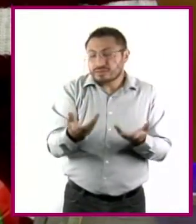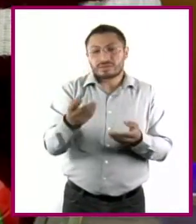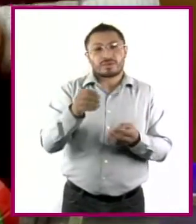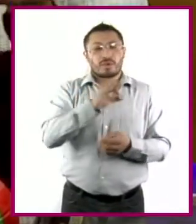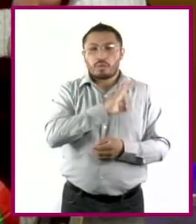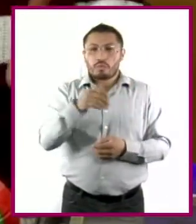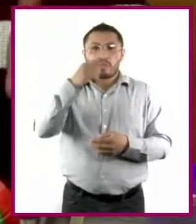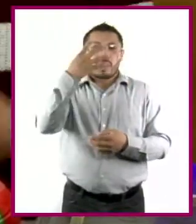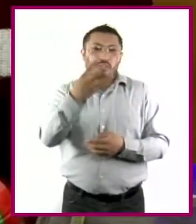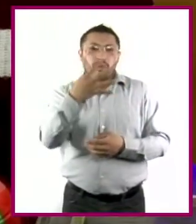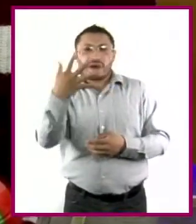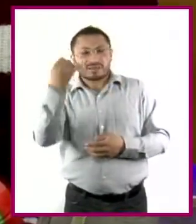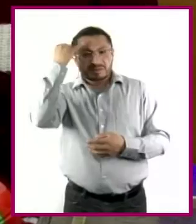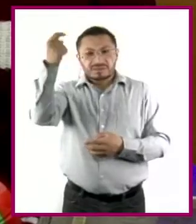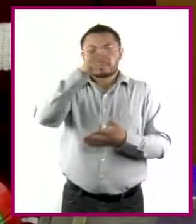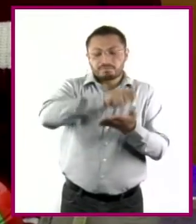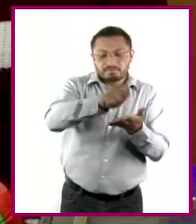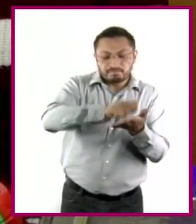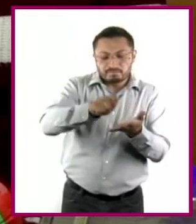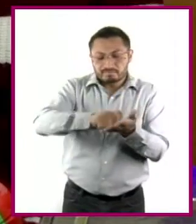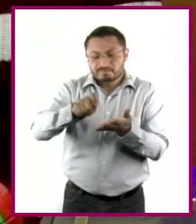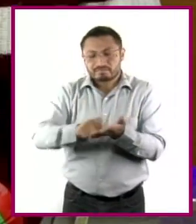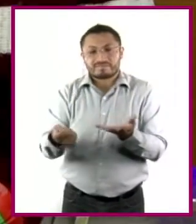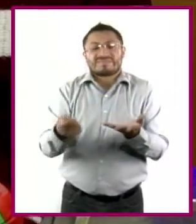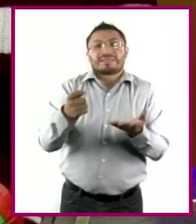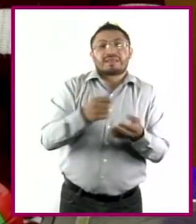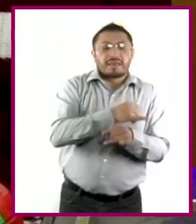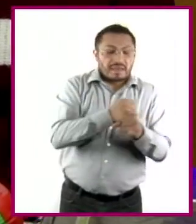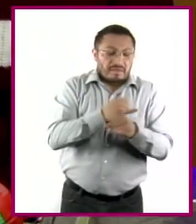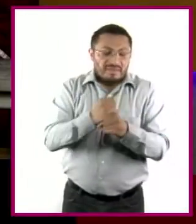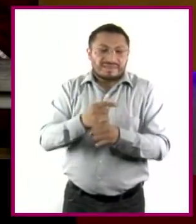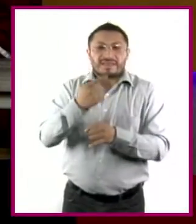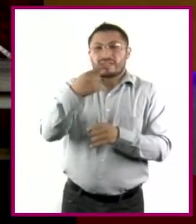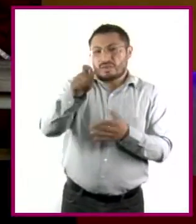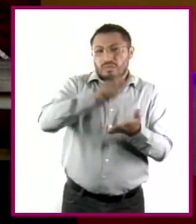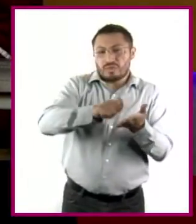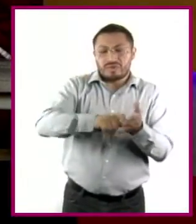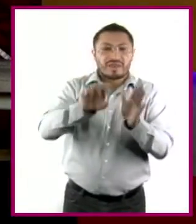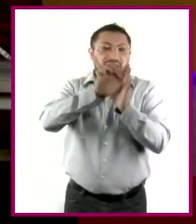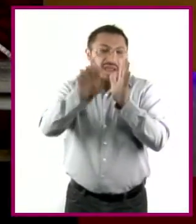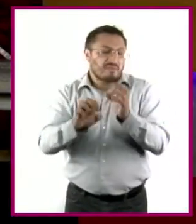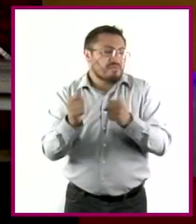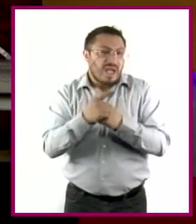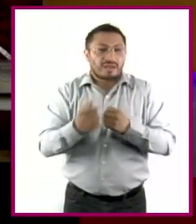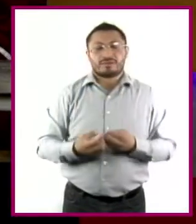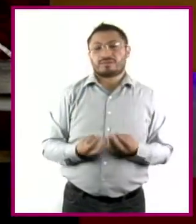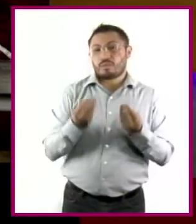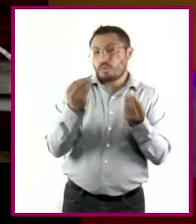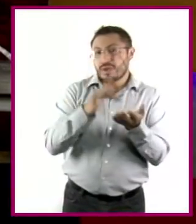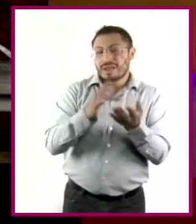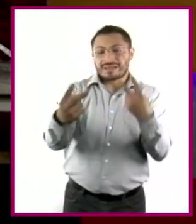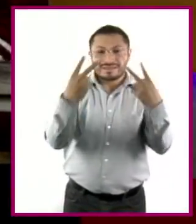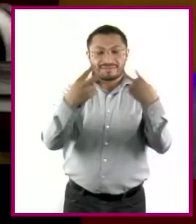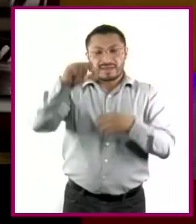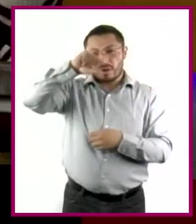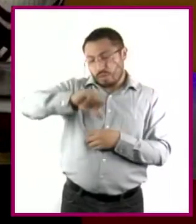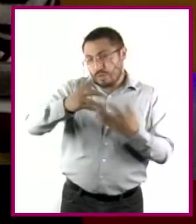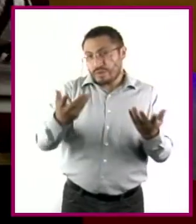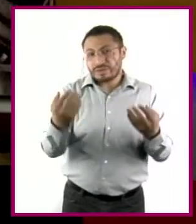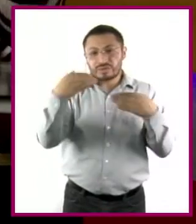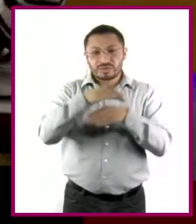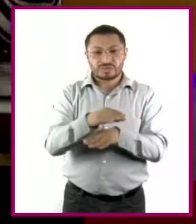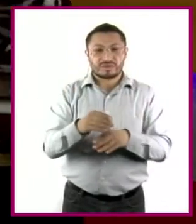5 ideas. Que puedan desarrollar y apoyar con algún texto o ejemplo. Muchas gracias por acompañarnos en una cápsula más